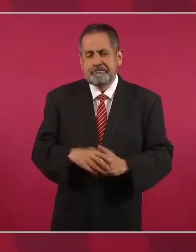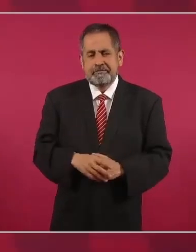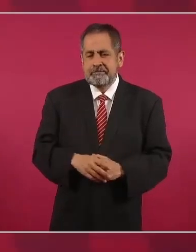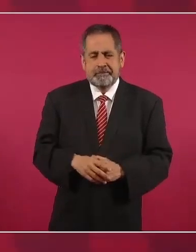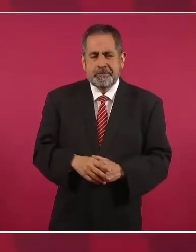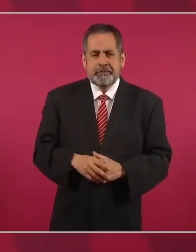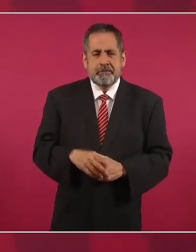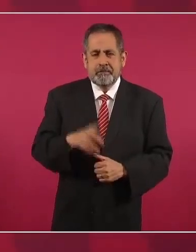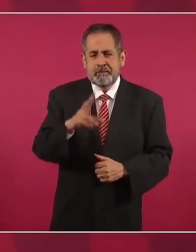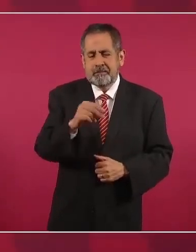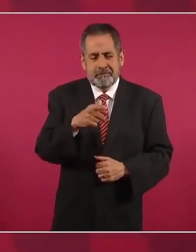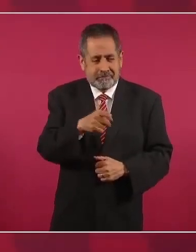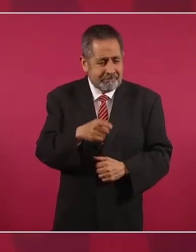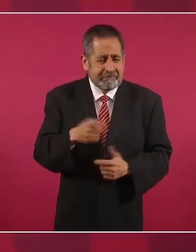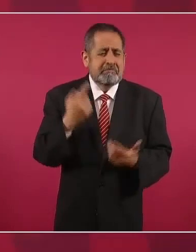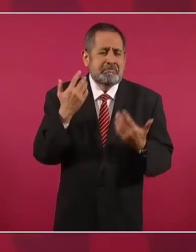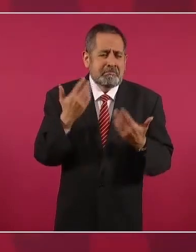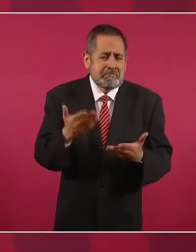no tiene caso